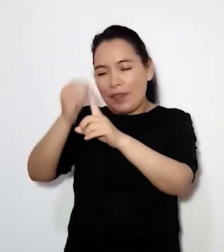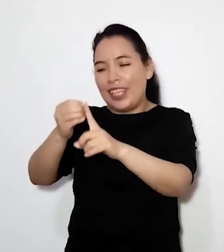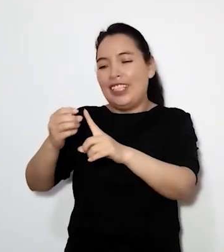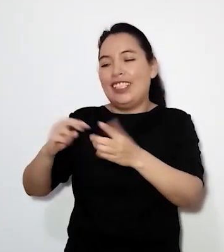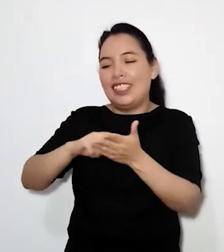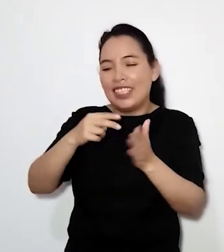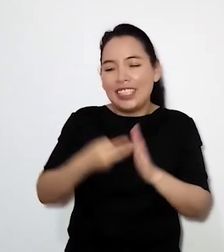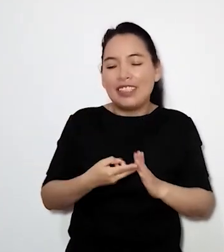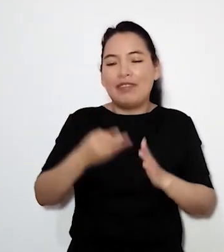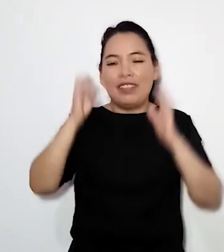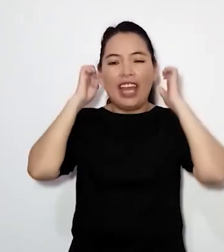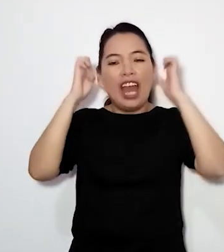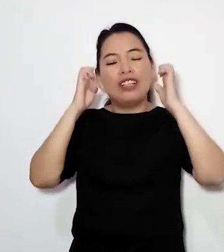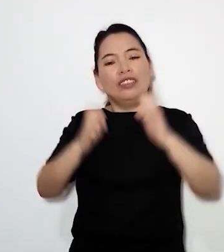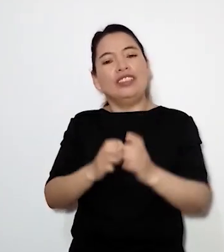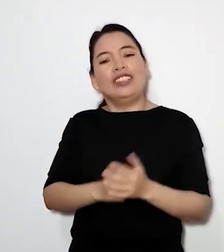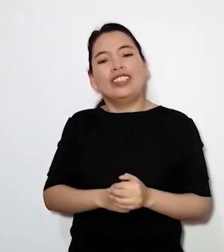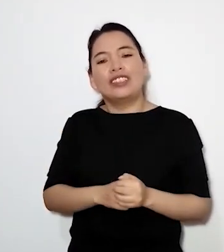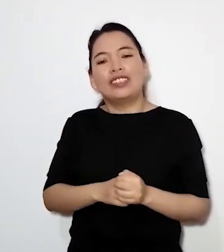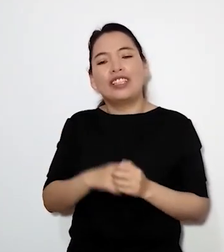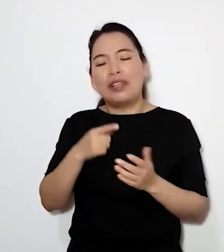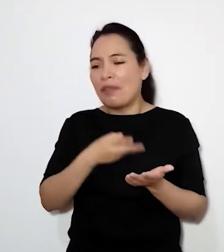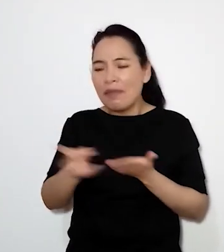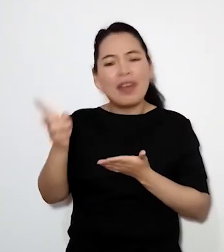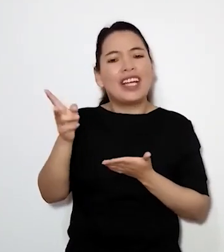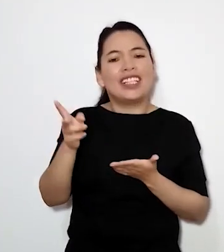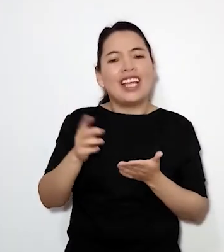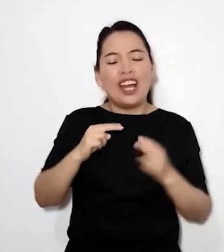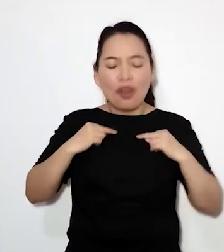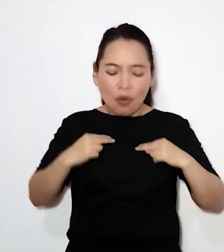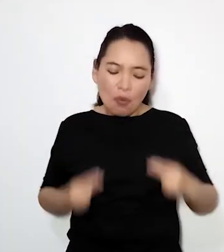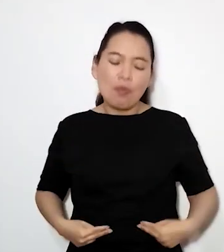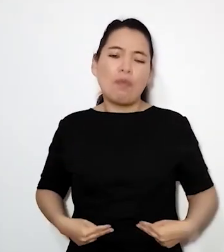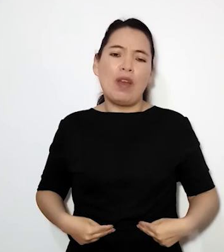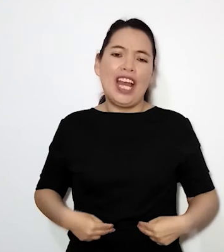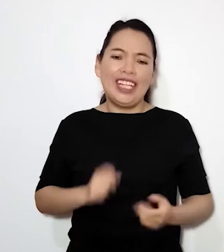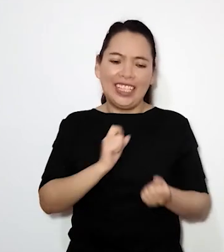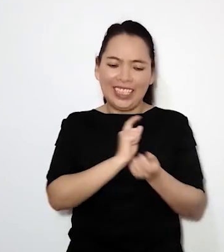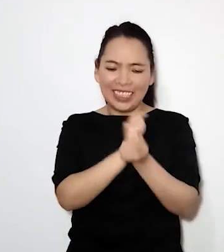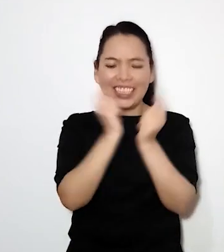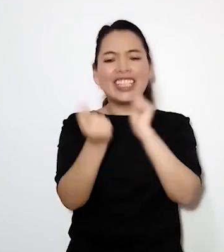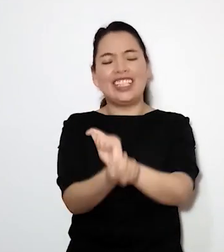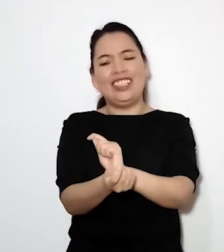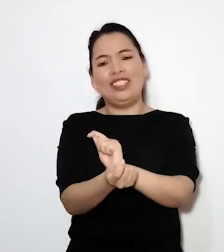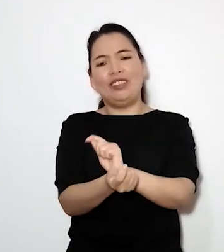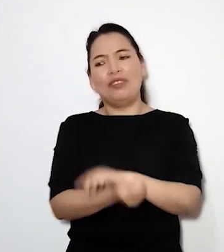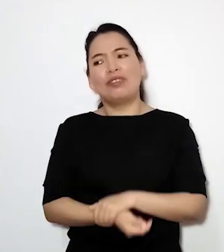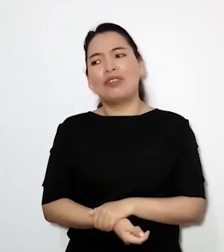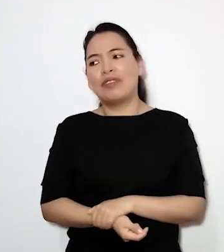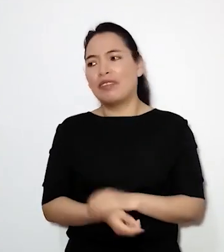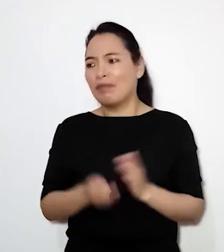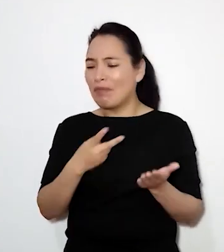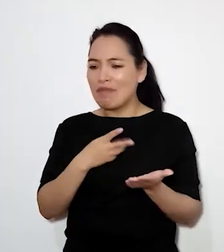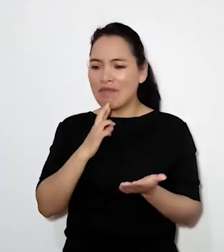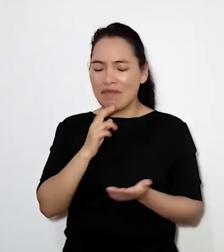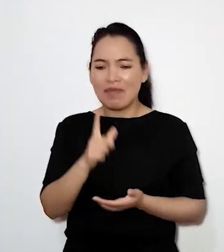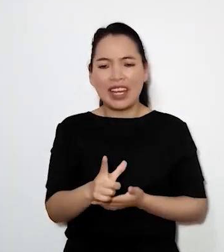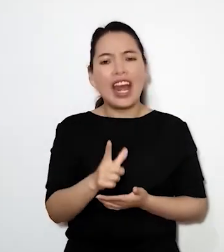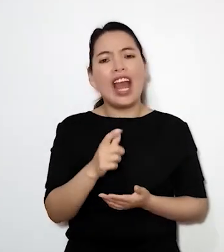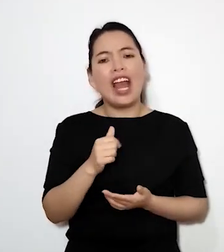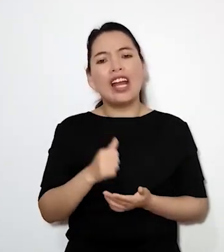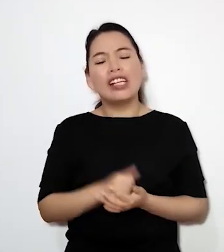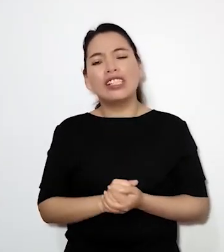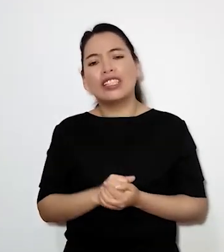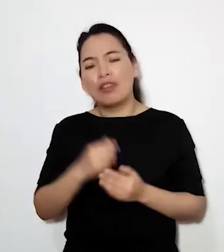educación realmente que sea humanista, transformadora, que realmente pueda hacer frente a todas las múltiples formas